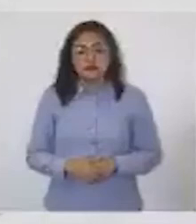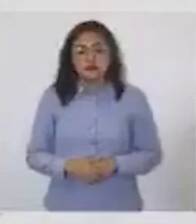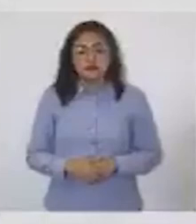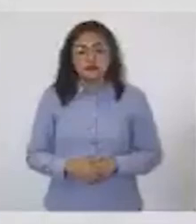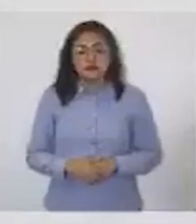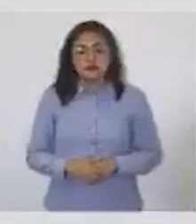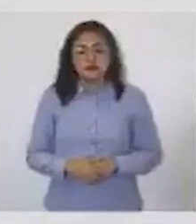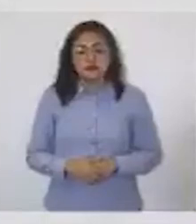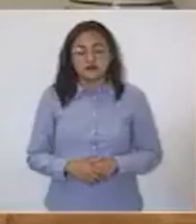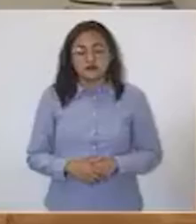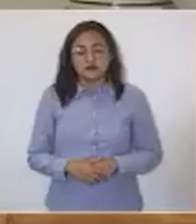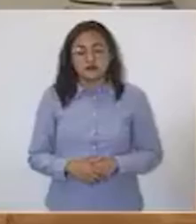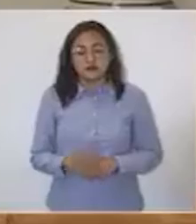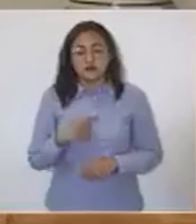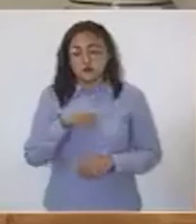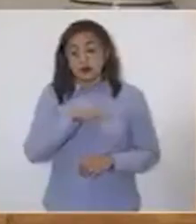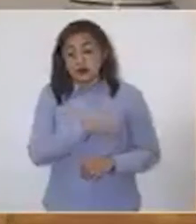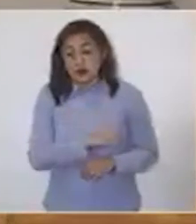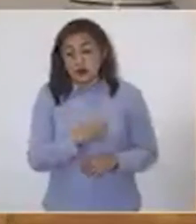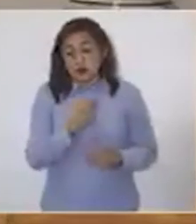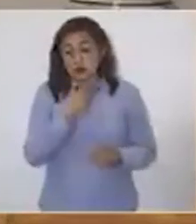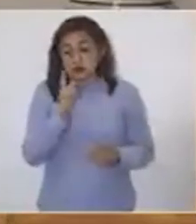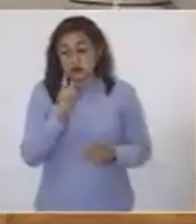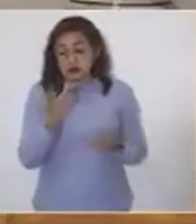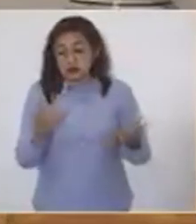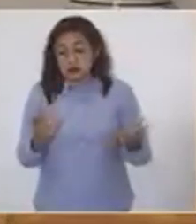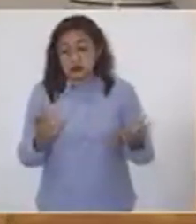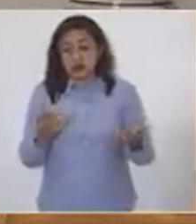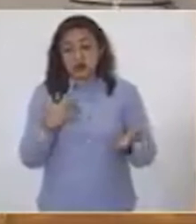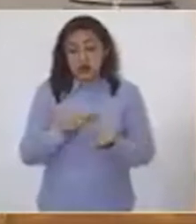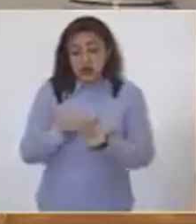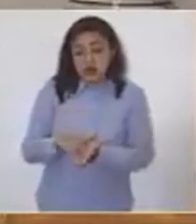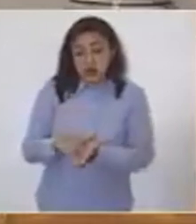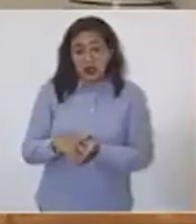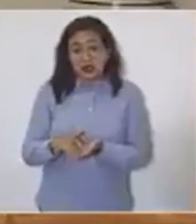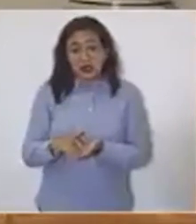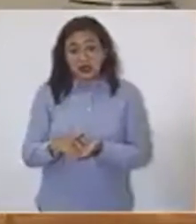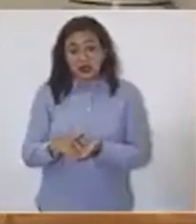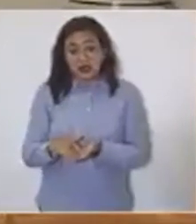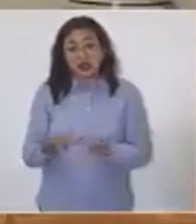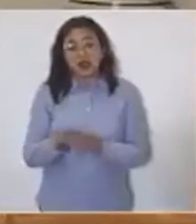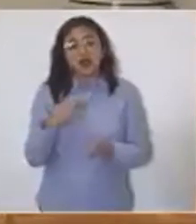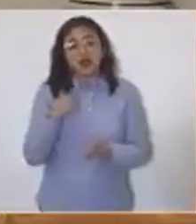tengo favorito ni favorita si yo apoyo a alguien le doy el beso del